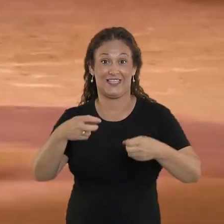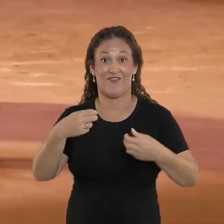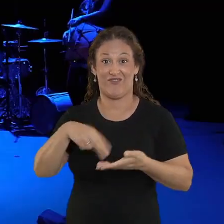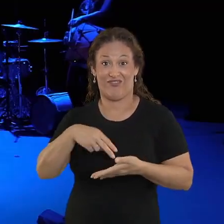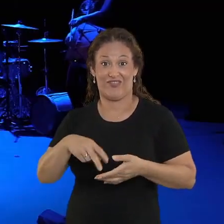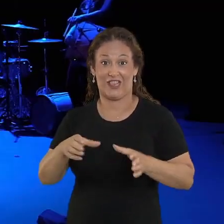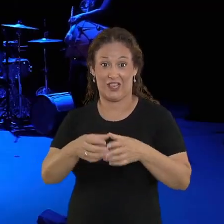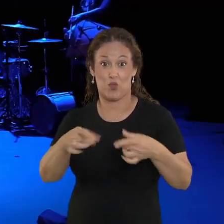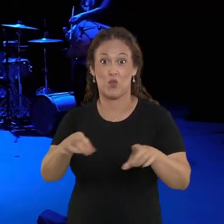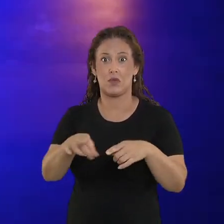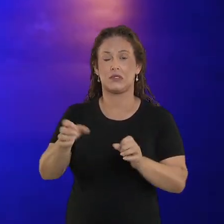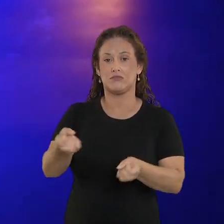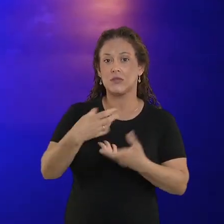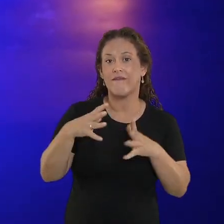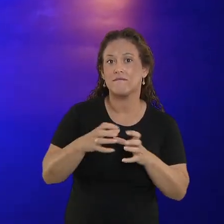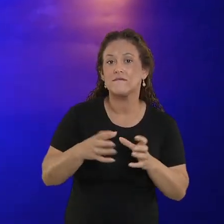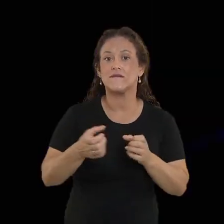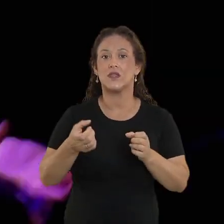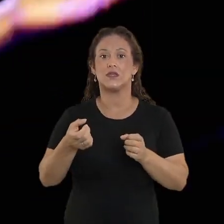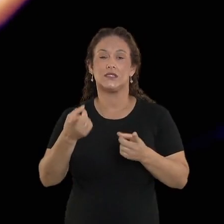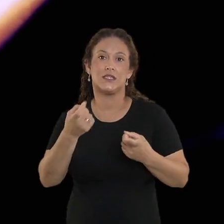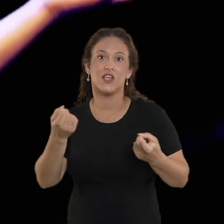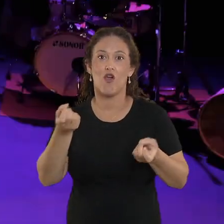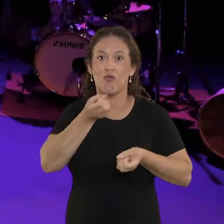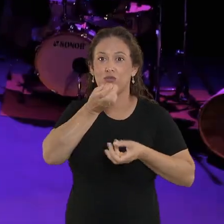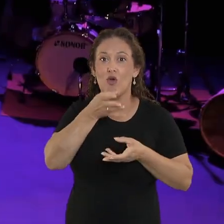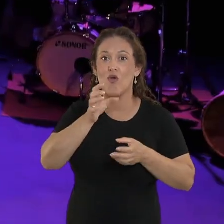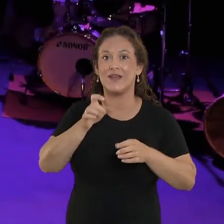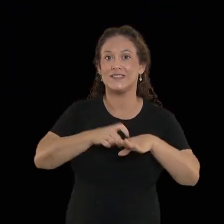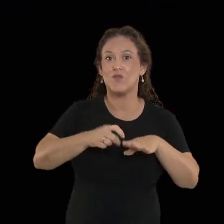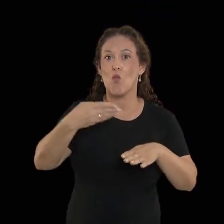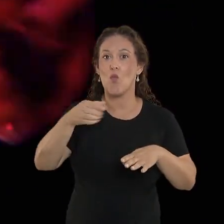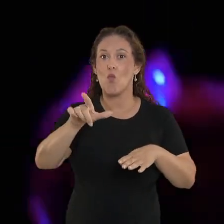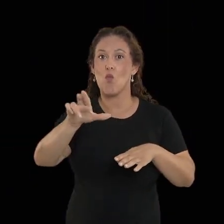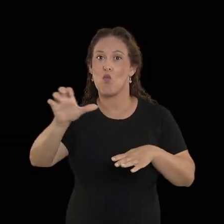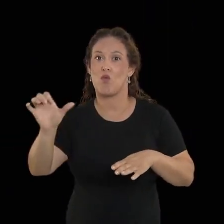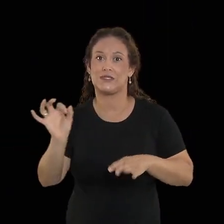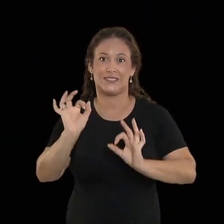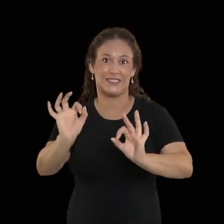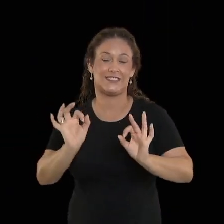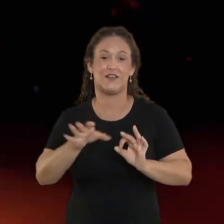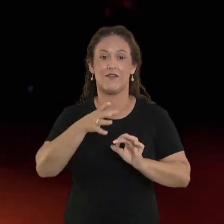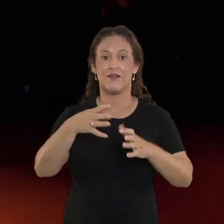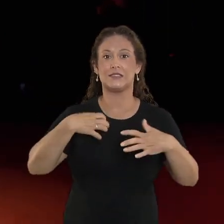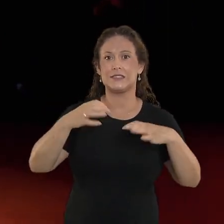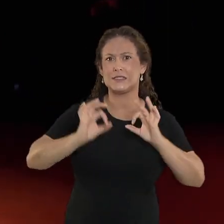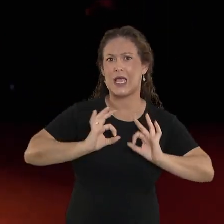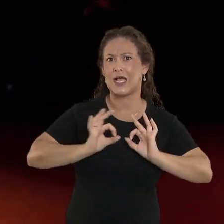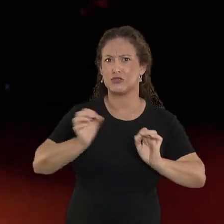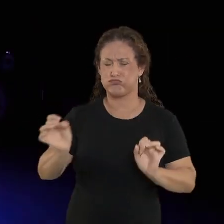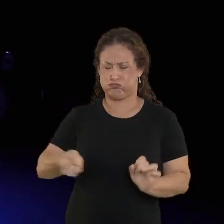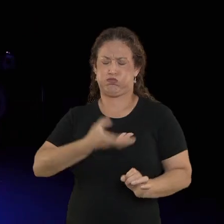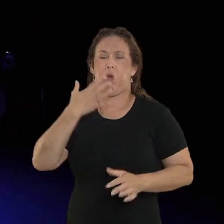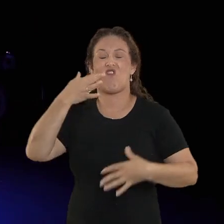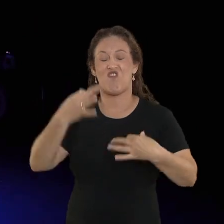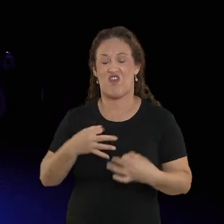Este varieté nos contará sus anhelos, sus temores y sus deseos con el blues como leitmotiv. Una obra inspirada por